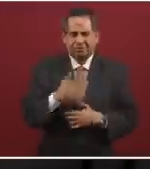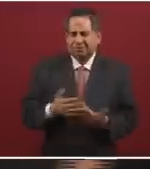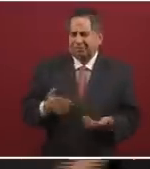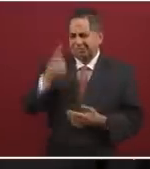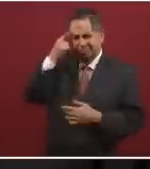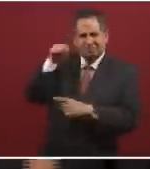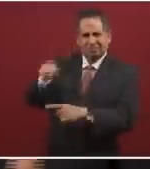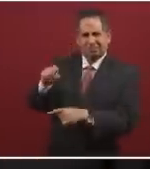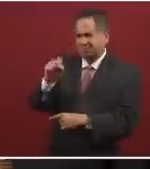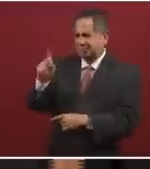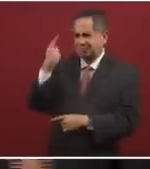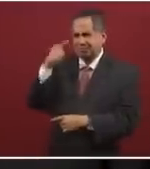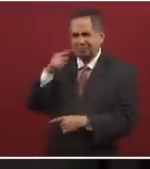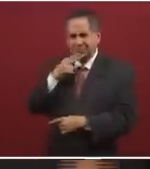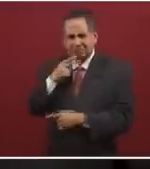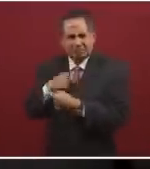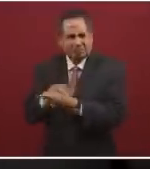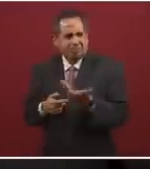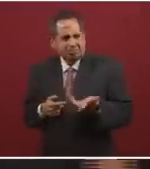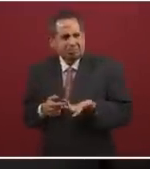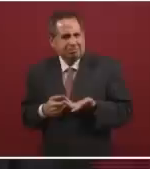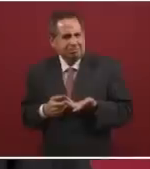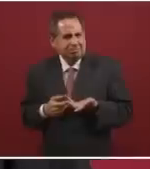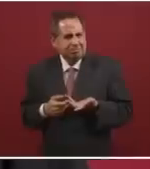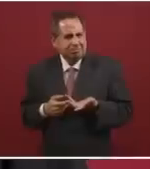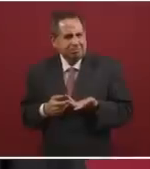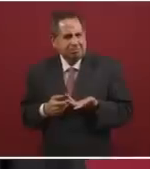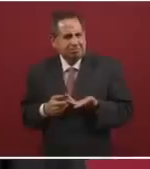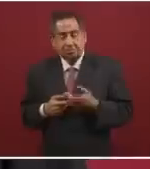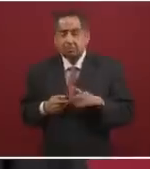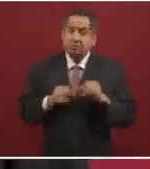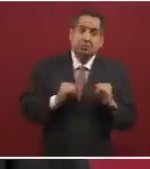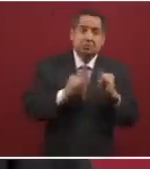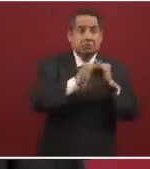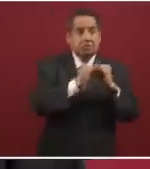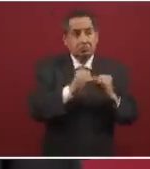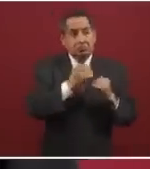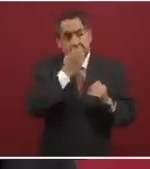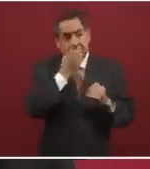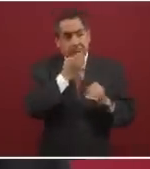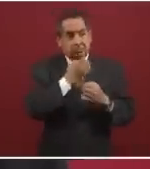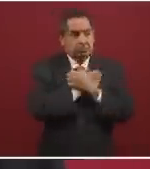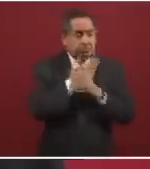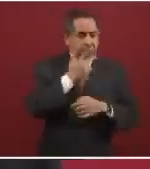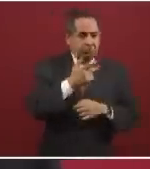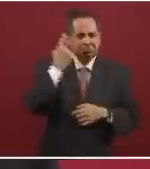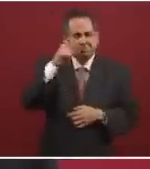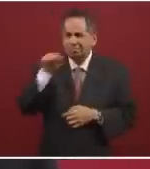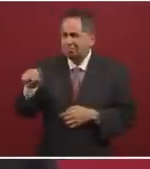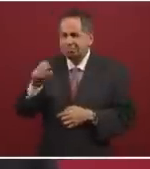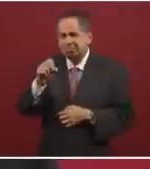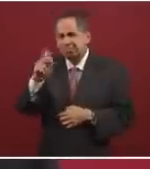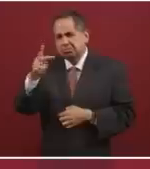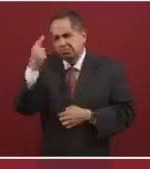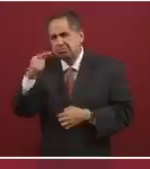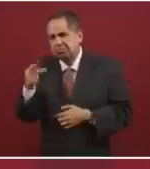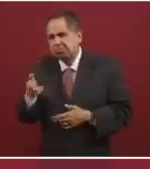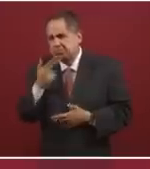Bueno, y entonces la Secretaría de Educación Pública, ¿para qué está? Y así, muchas cosas.